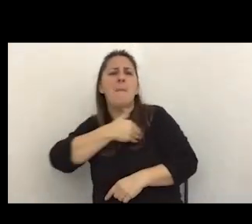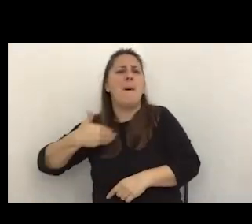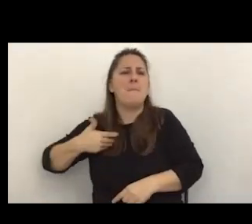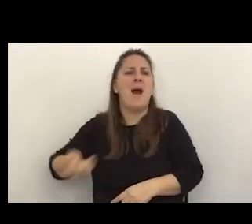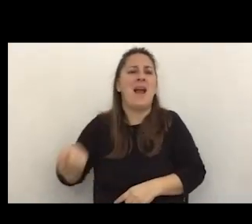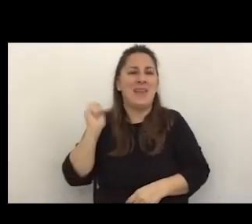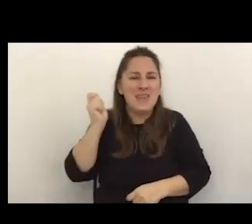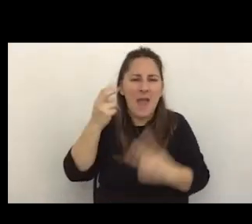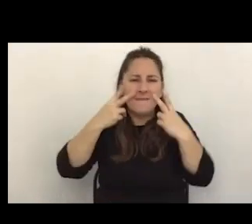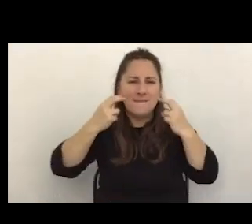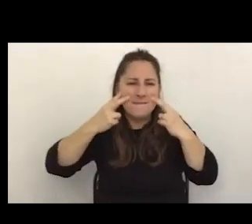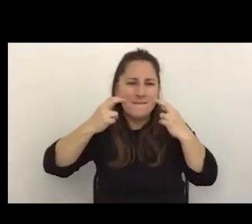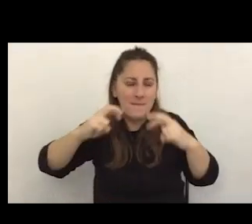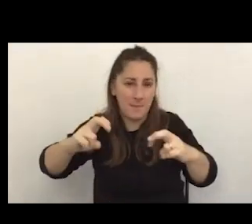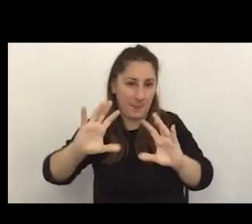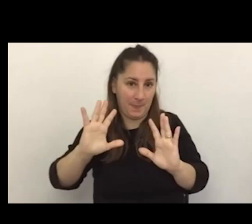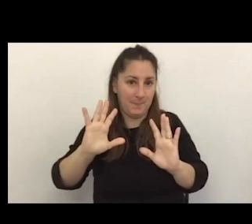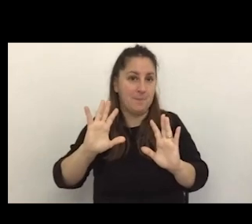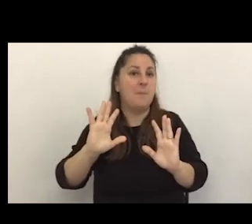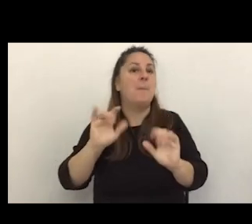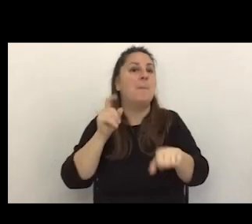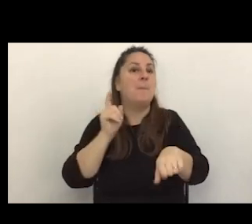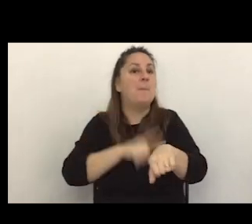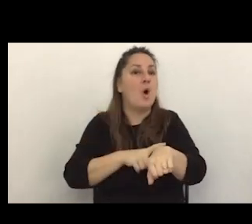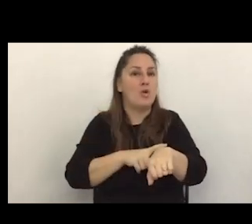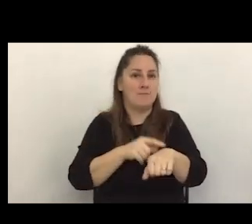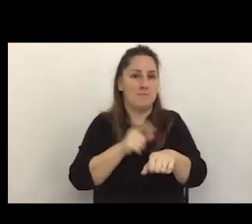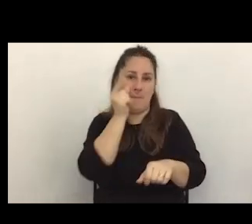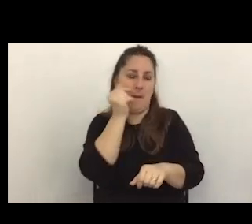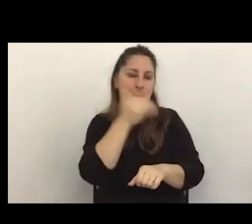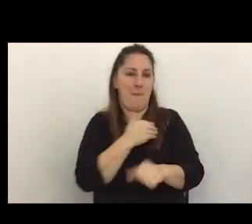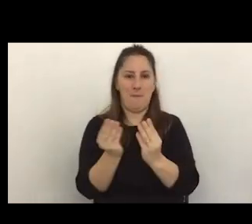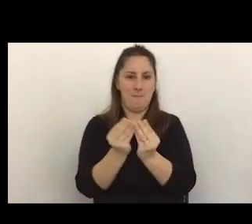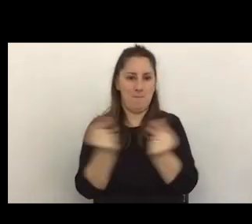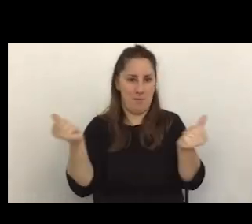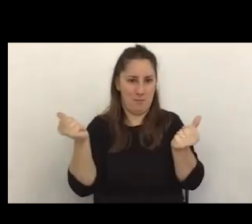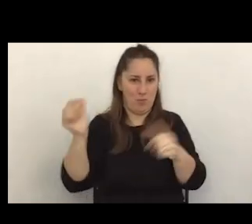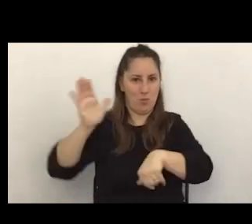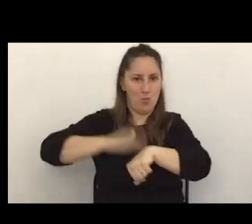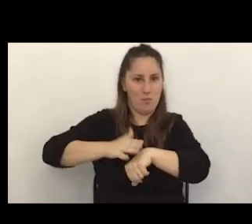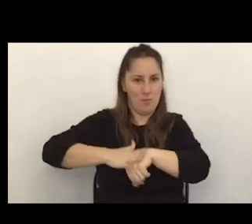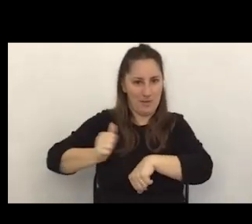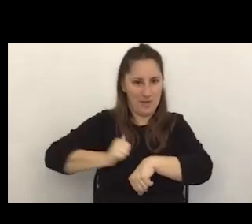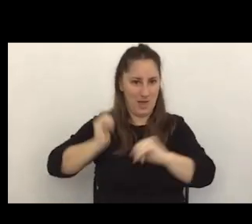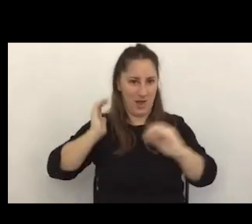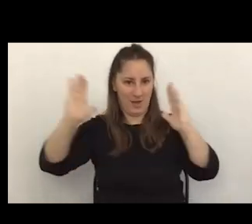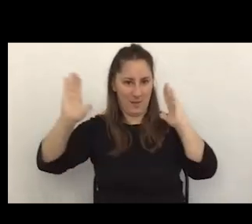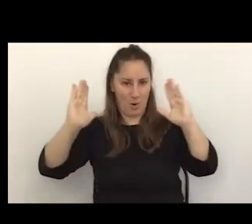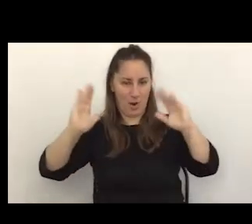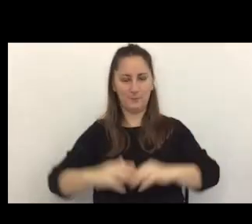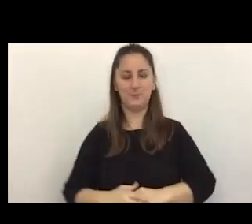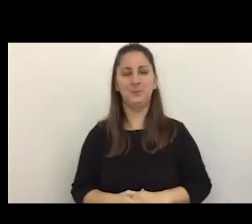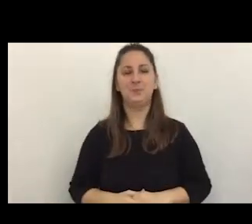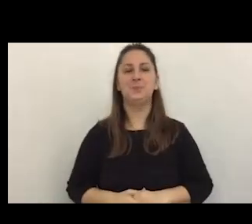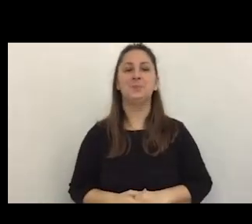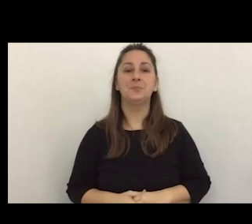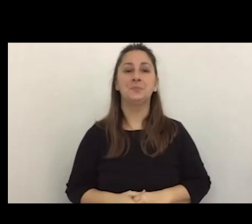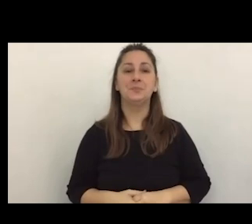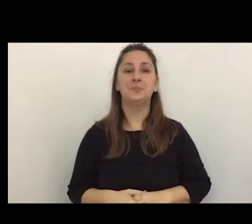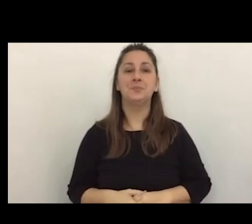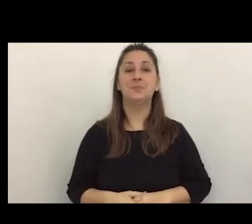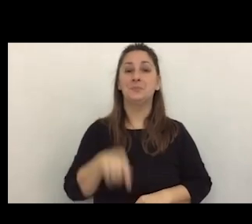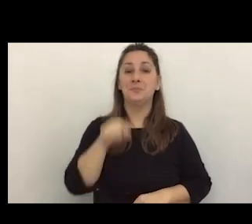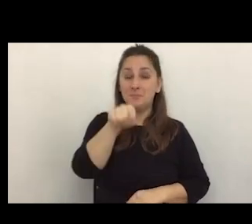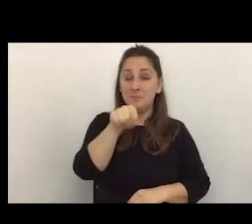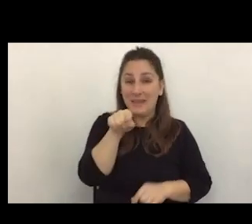paternidad en el caso de haber sido estos desaparecidos. ¿Se entiende? De hecho, eso generó